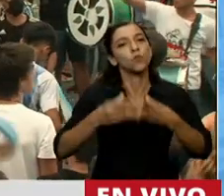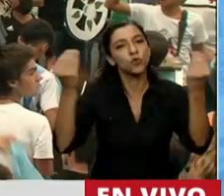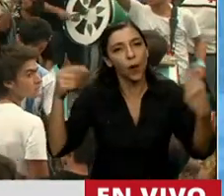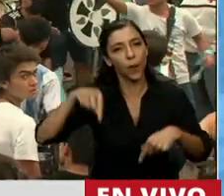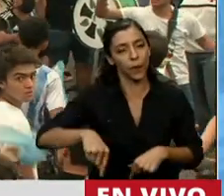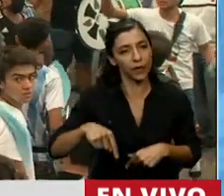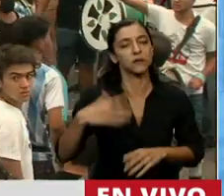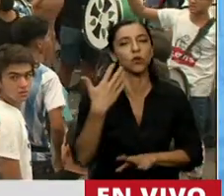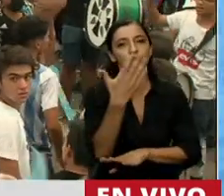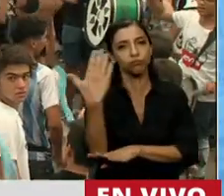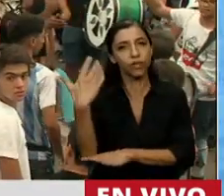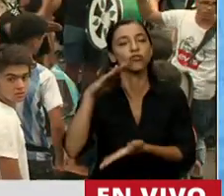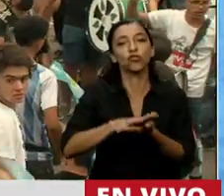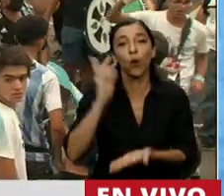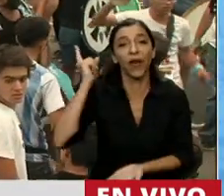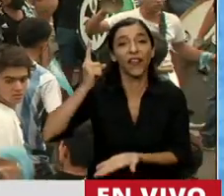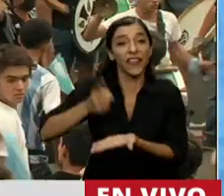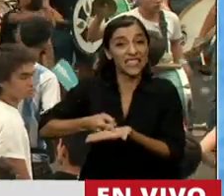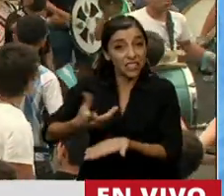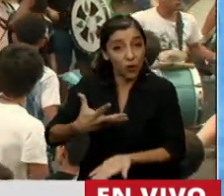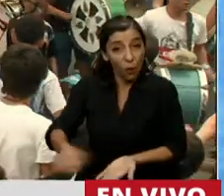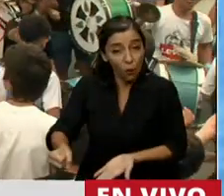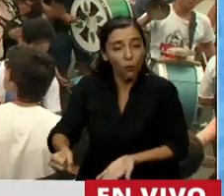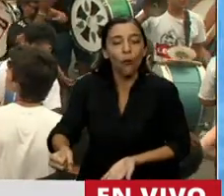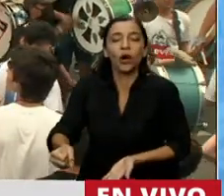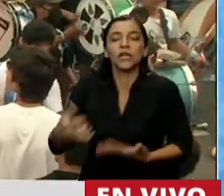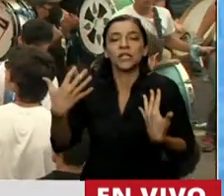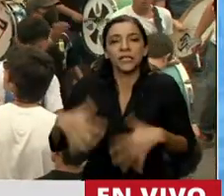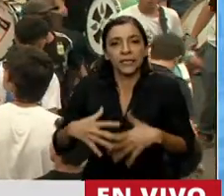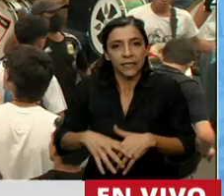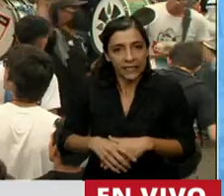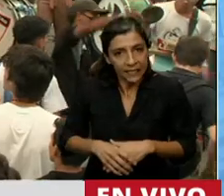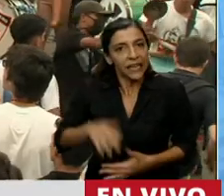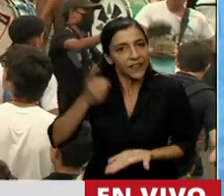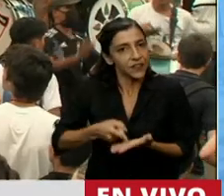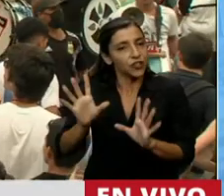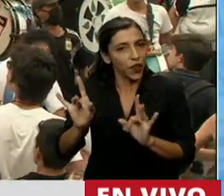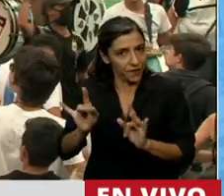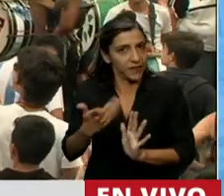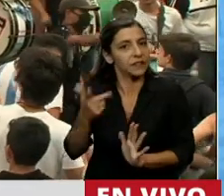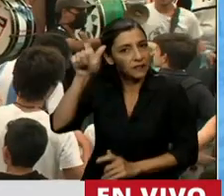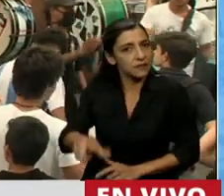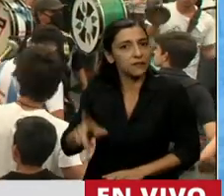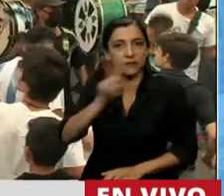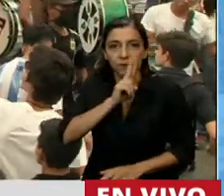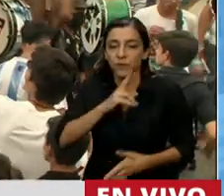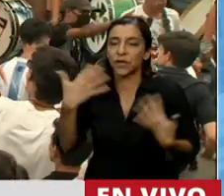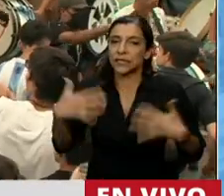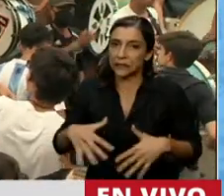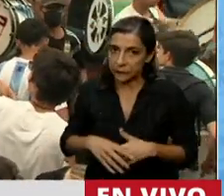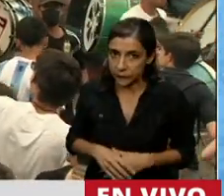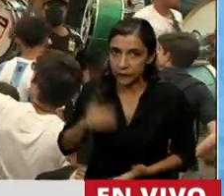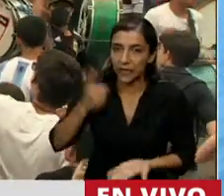la decisión del aborto es una de las decisiones más terribles y difíciles para la mujer. Señor